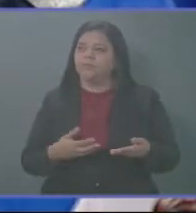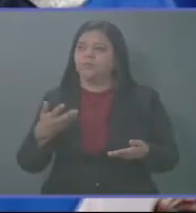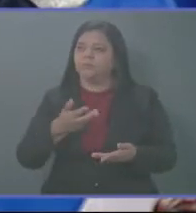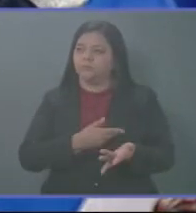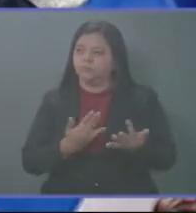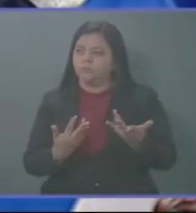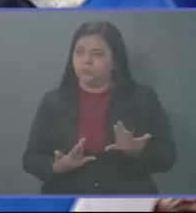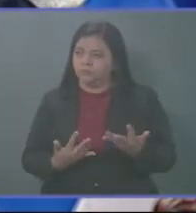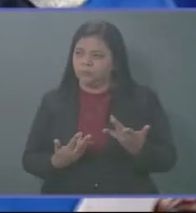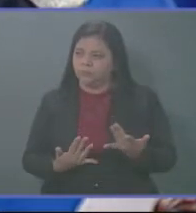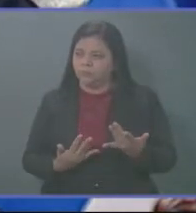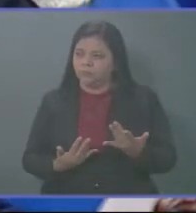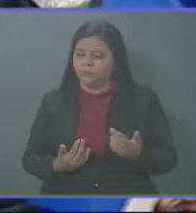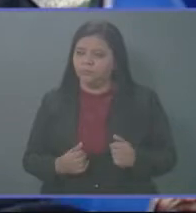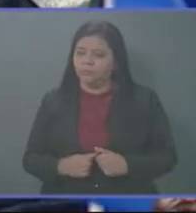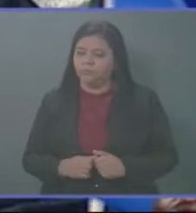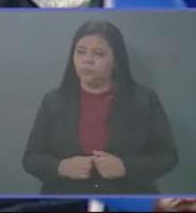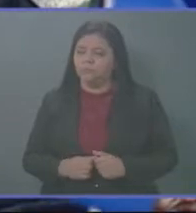esperaríamos nosotros